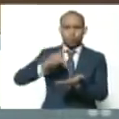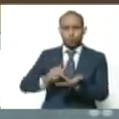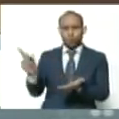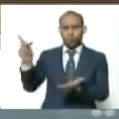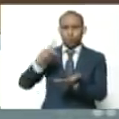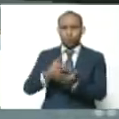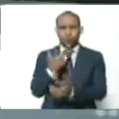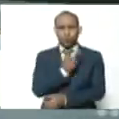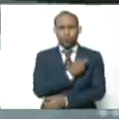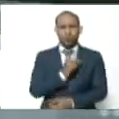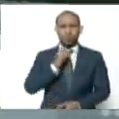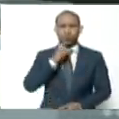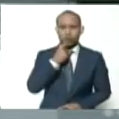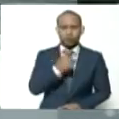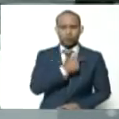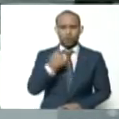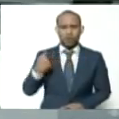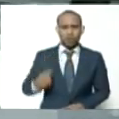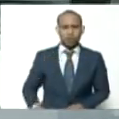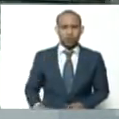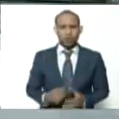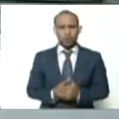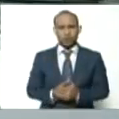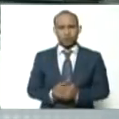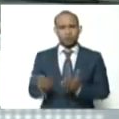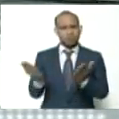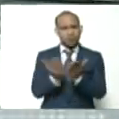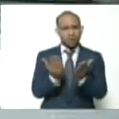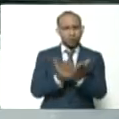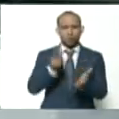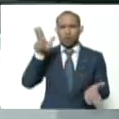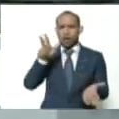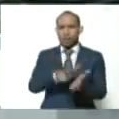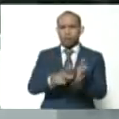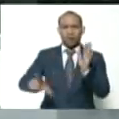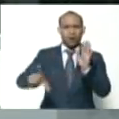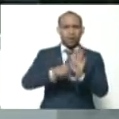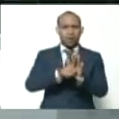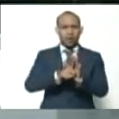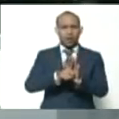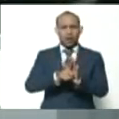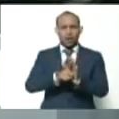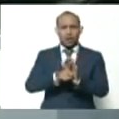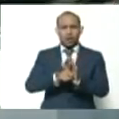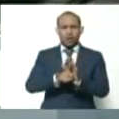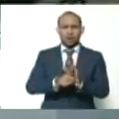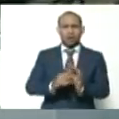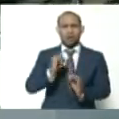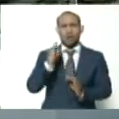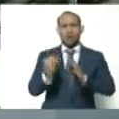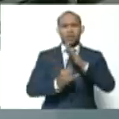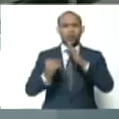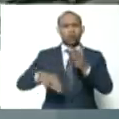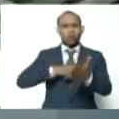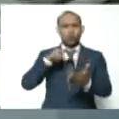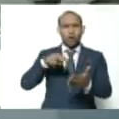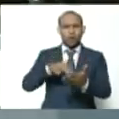vacunas de Rusia, de China, estudiadas y aprobadas legalmente por el Instituto Nacional de Higiene de